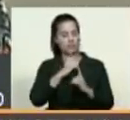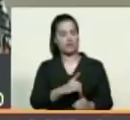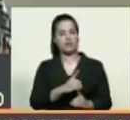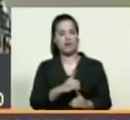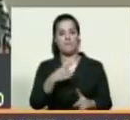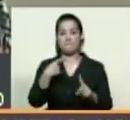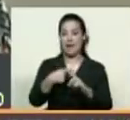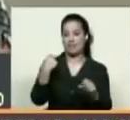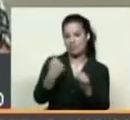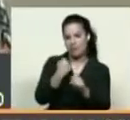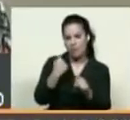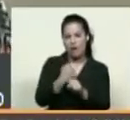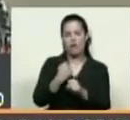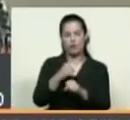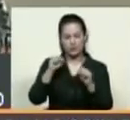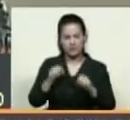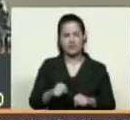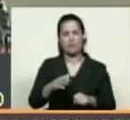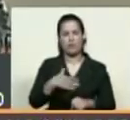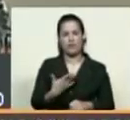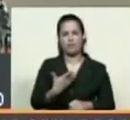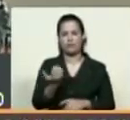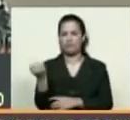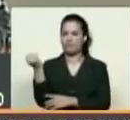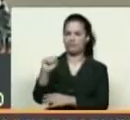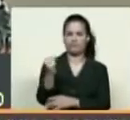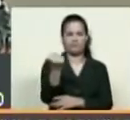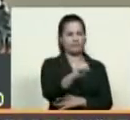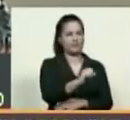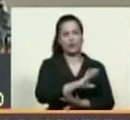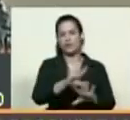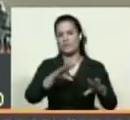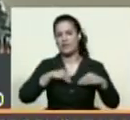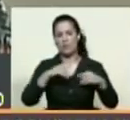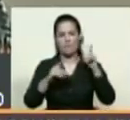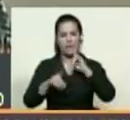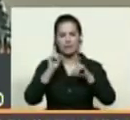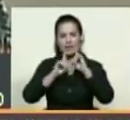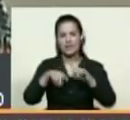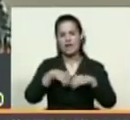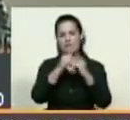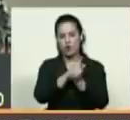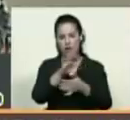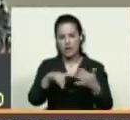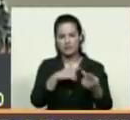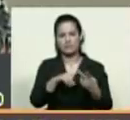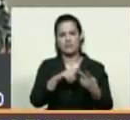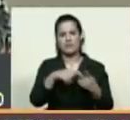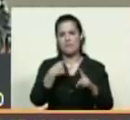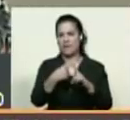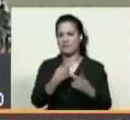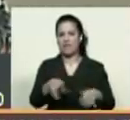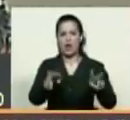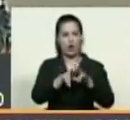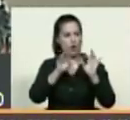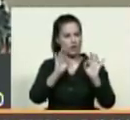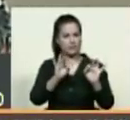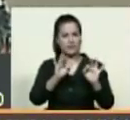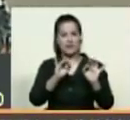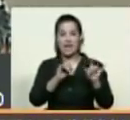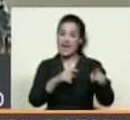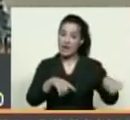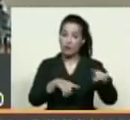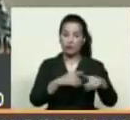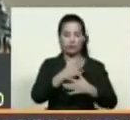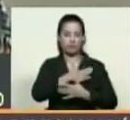el trabajo es posible derrotar la mentira, la violencia, los antivalores de la